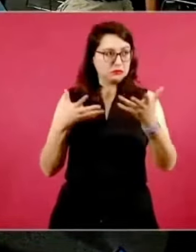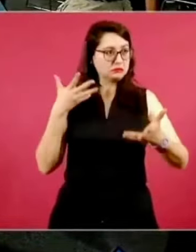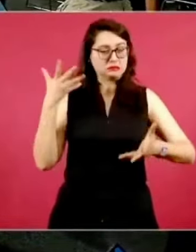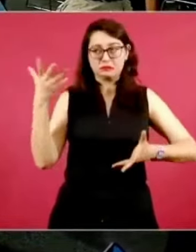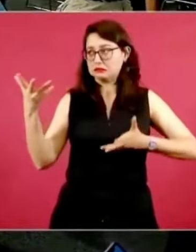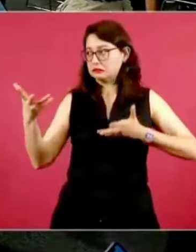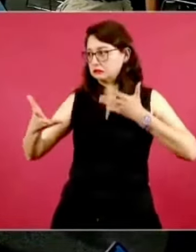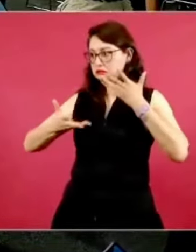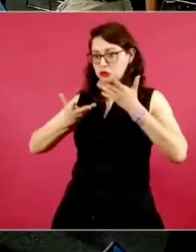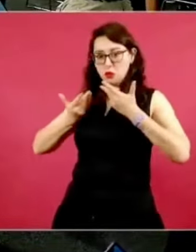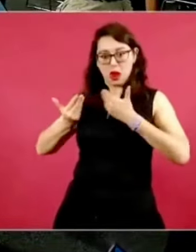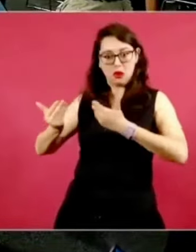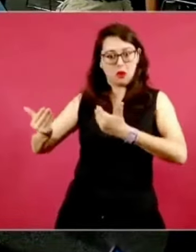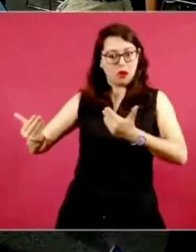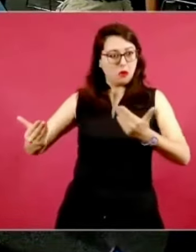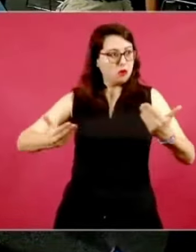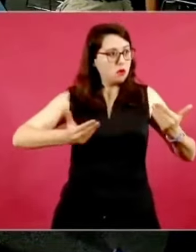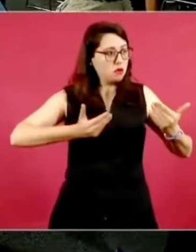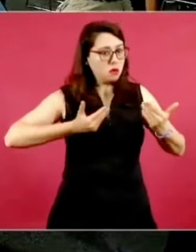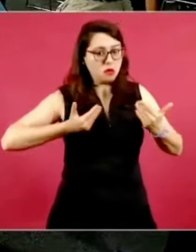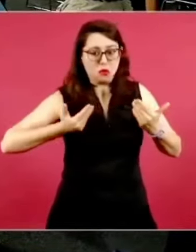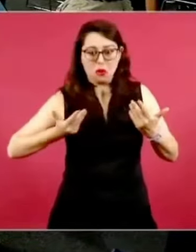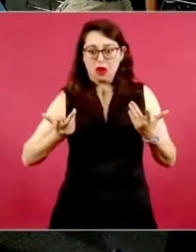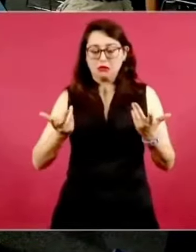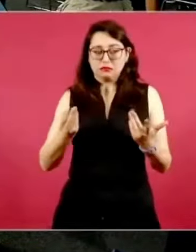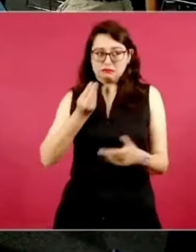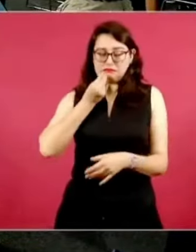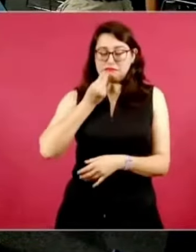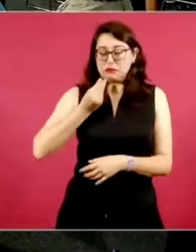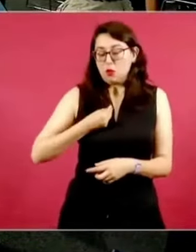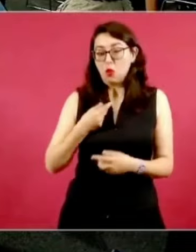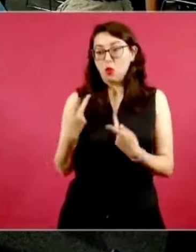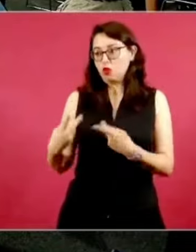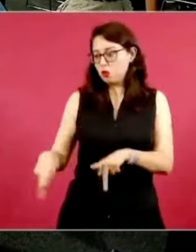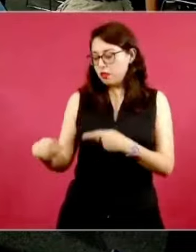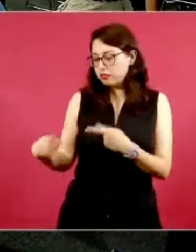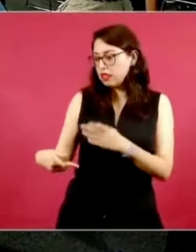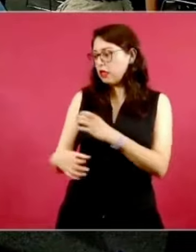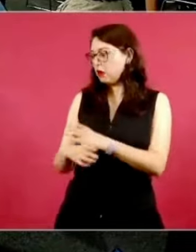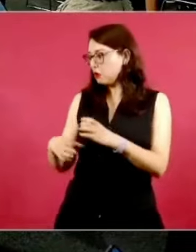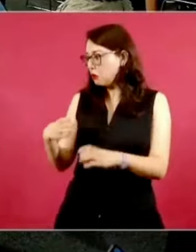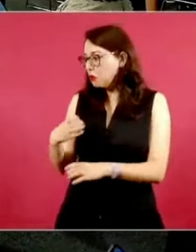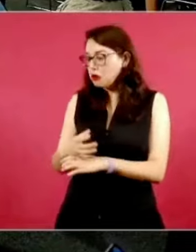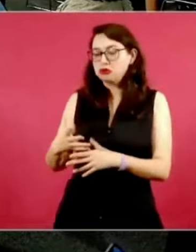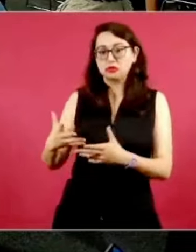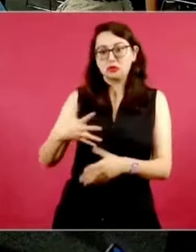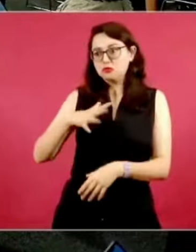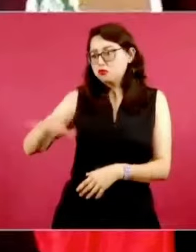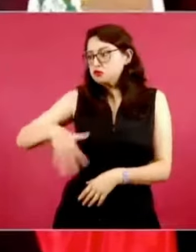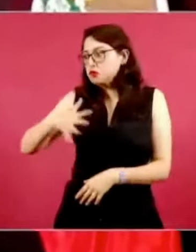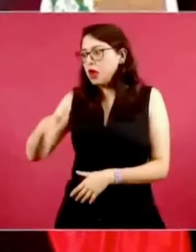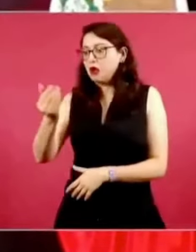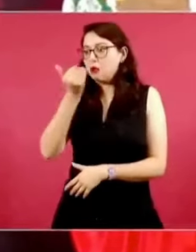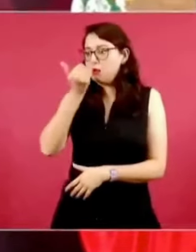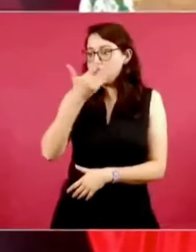no se impulsaba la economía formal gente empezó a buscarse la vida como